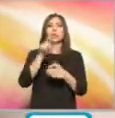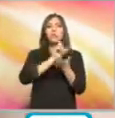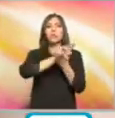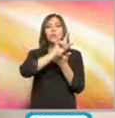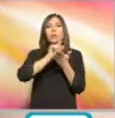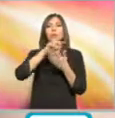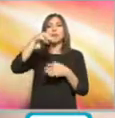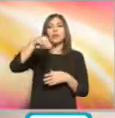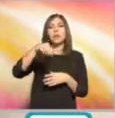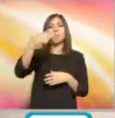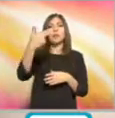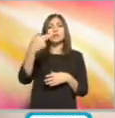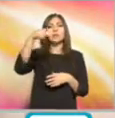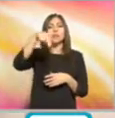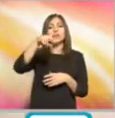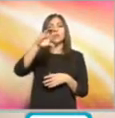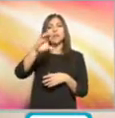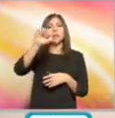es